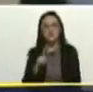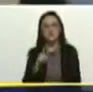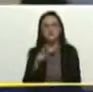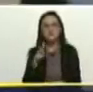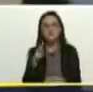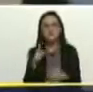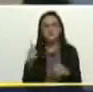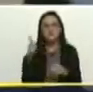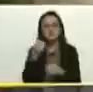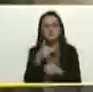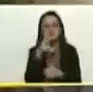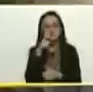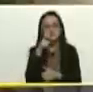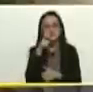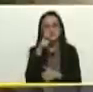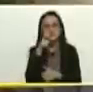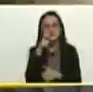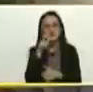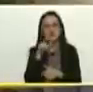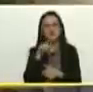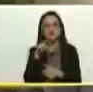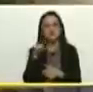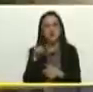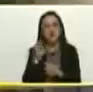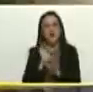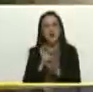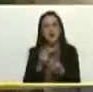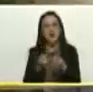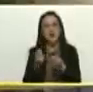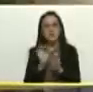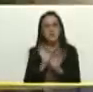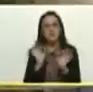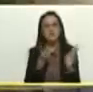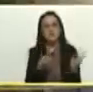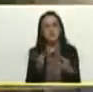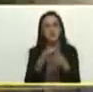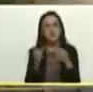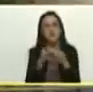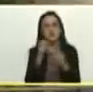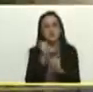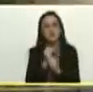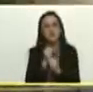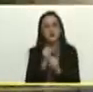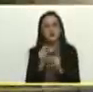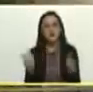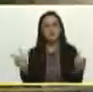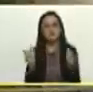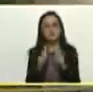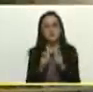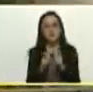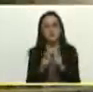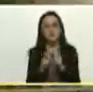Superintendente Nacional de Zonas Económicas Especiales. Bienvenidos, todo el equipo de trabajo reunido.